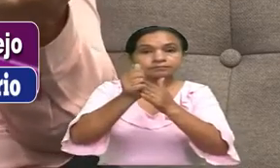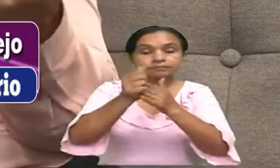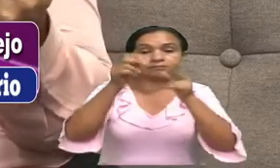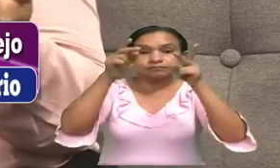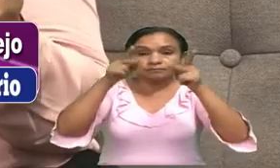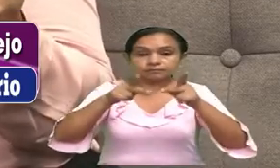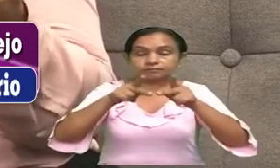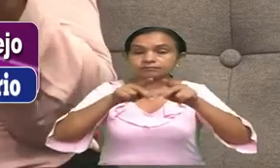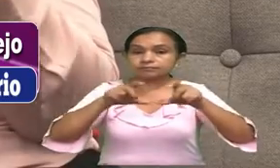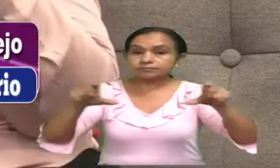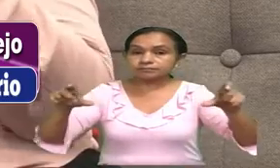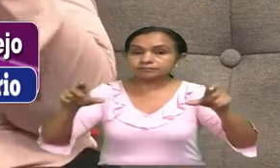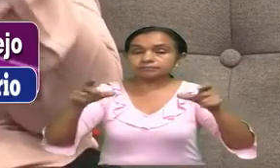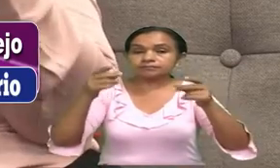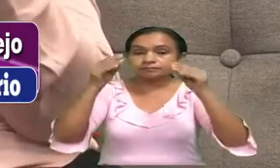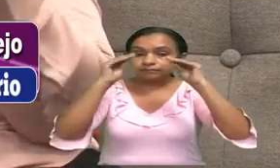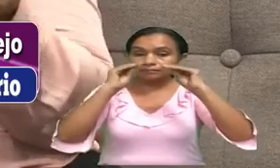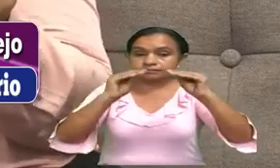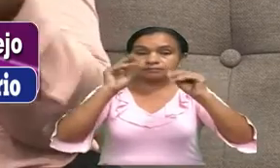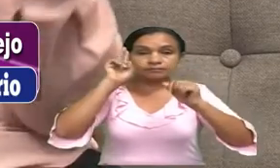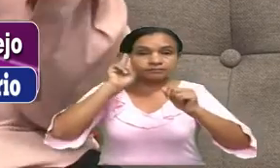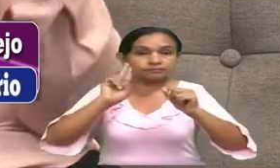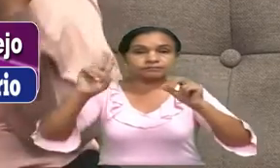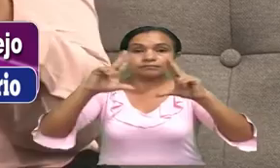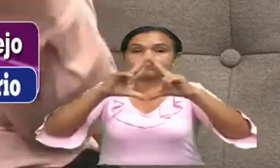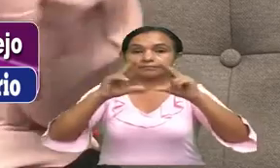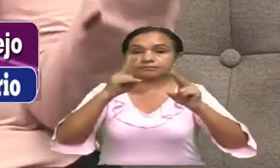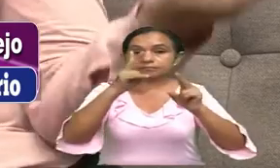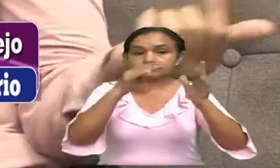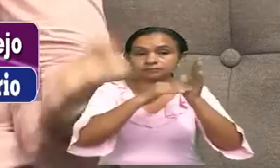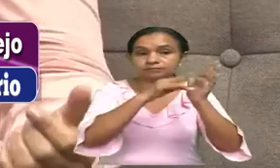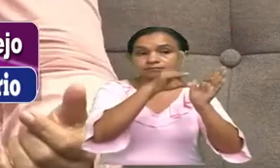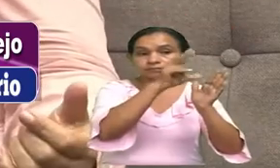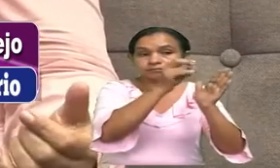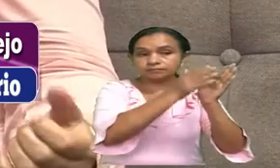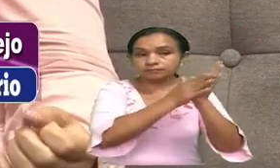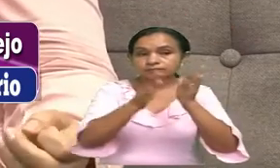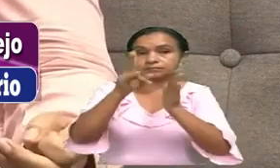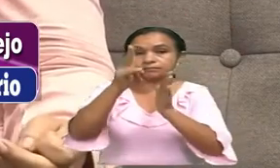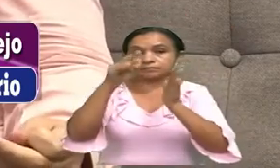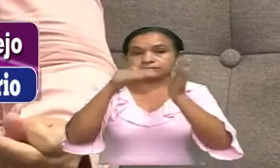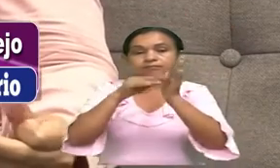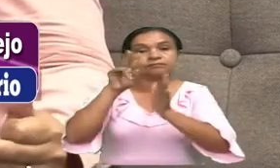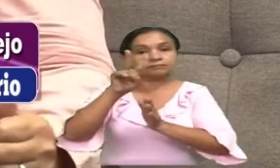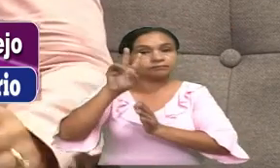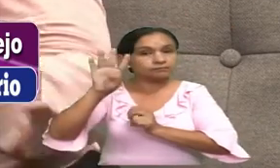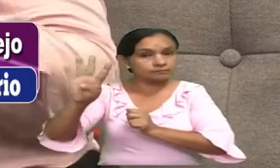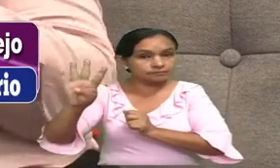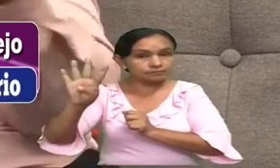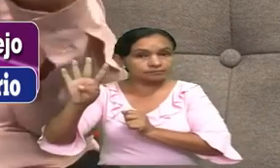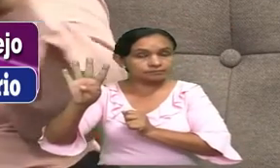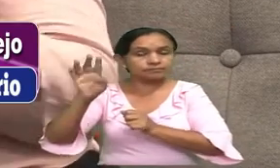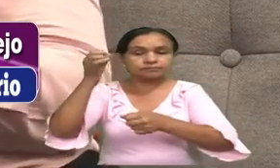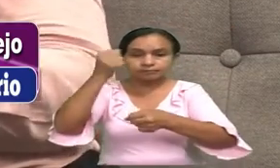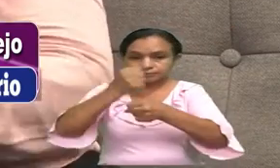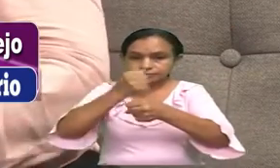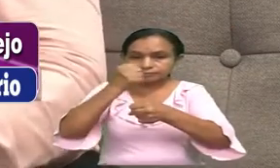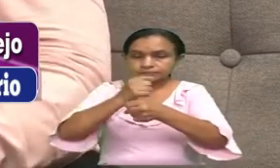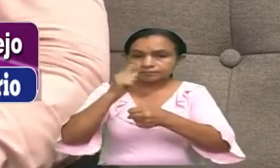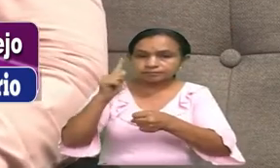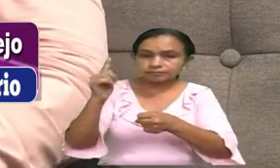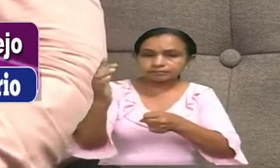plan estratégico de la educación superior de Nicaragua de 2020 a 2024. Okay. Entonces, estamos trabajando en toda